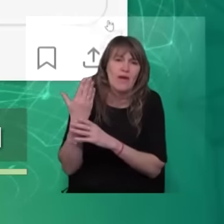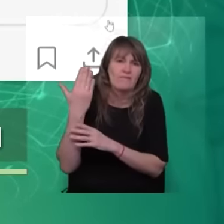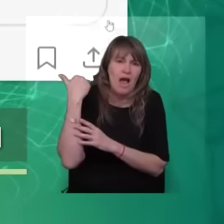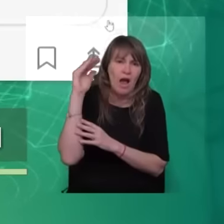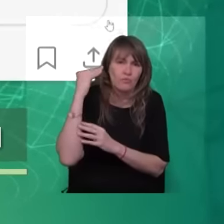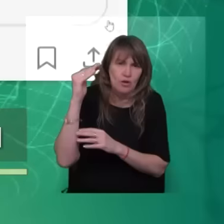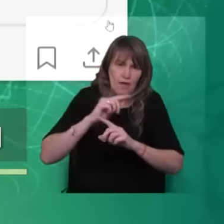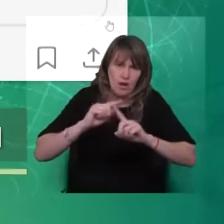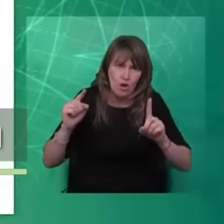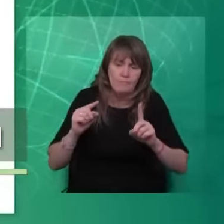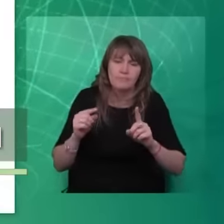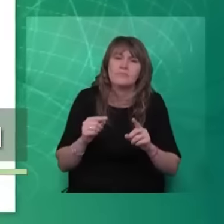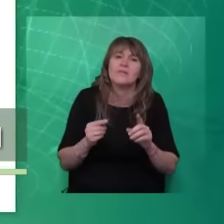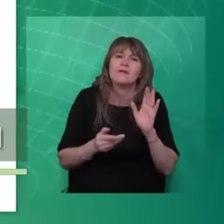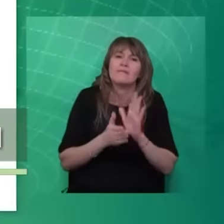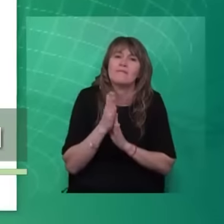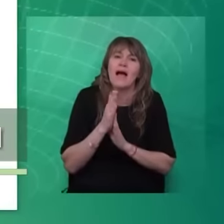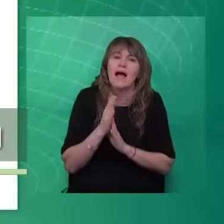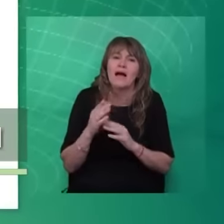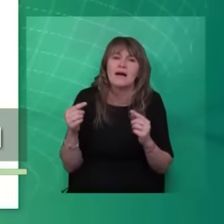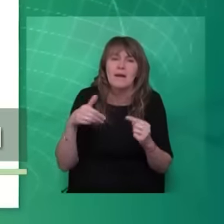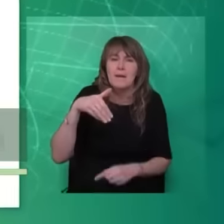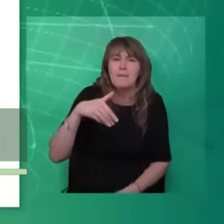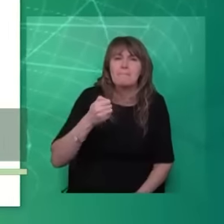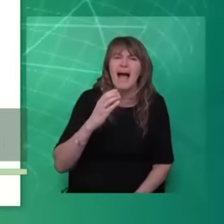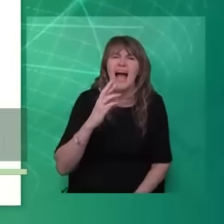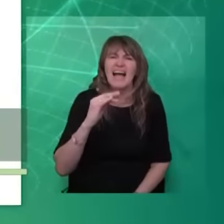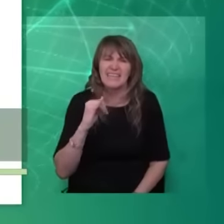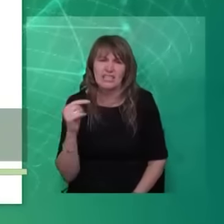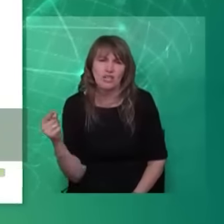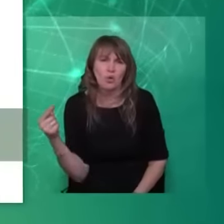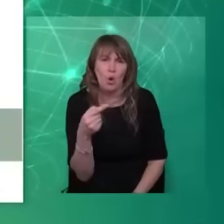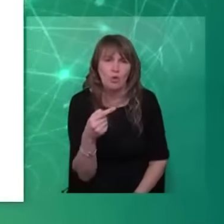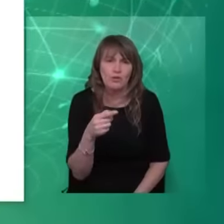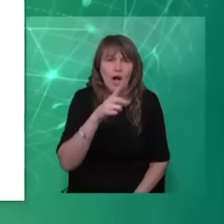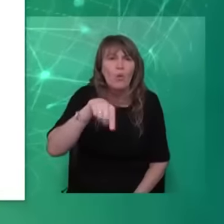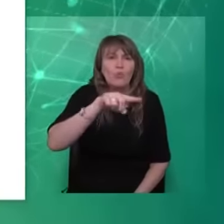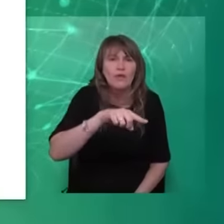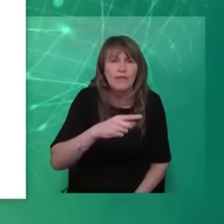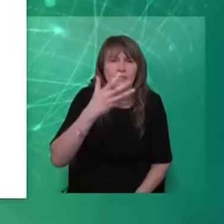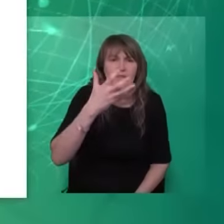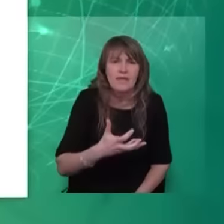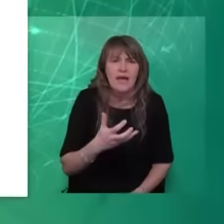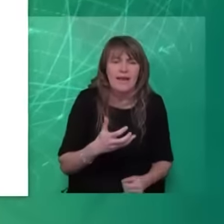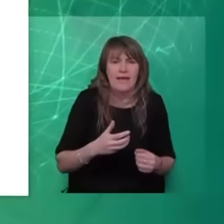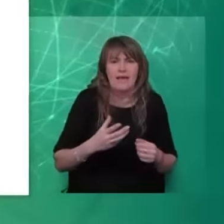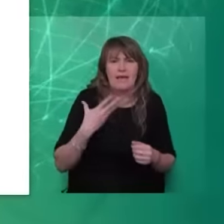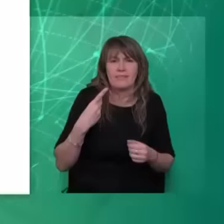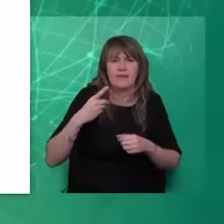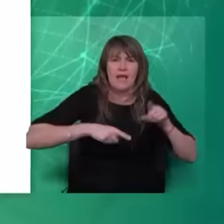cruce de macri en las redes sociales por su intento de quedarse con la conducción de los dos órganos del partido y presionar al gobierno Nacional